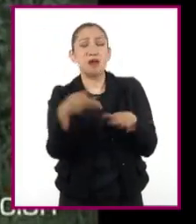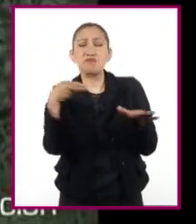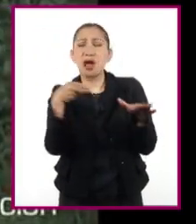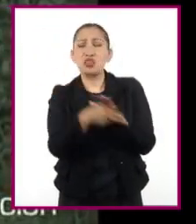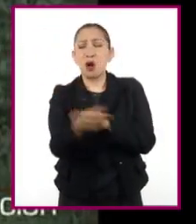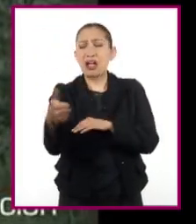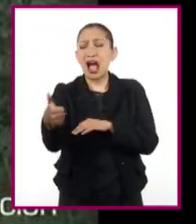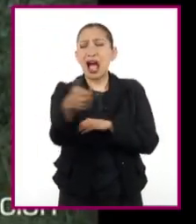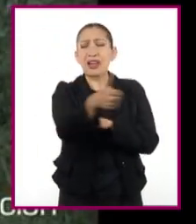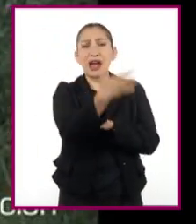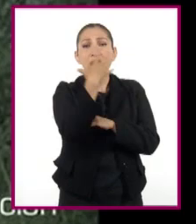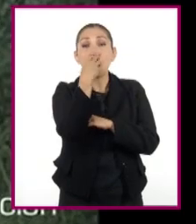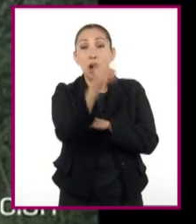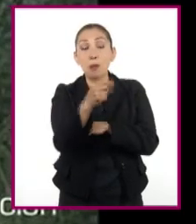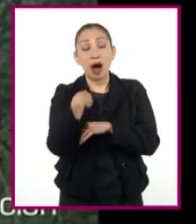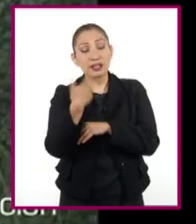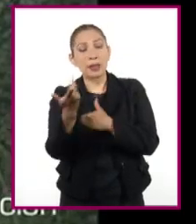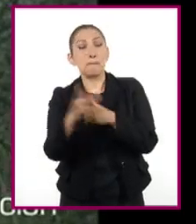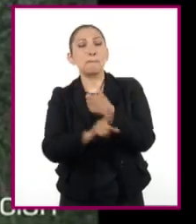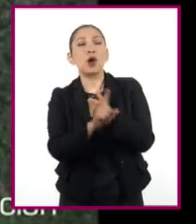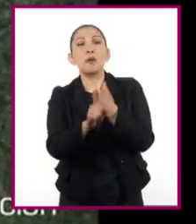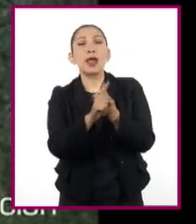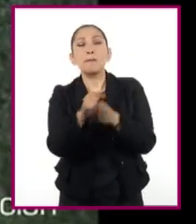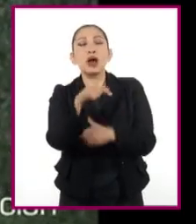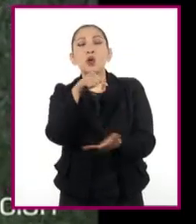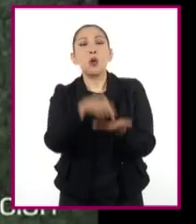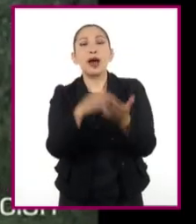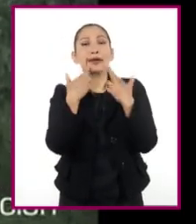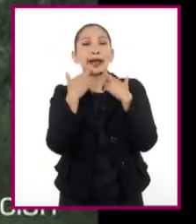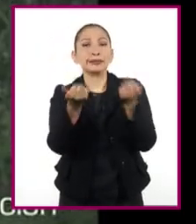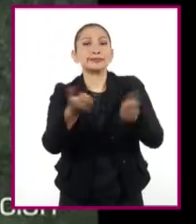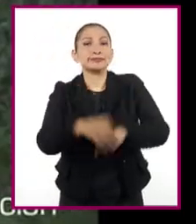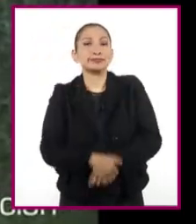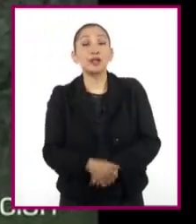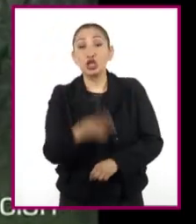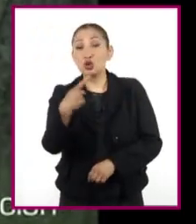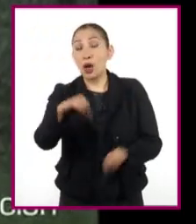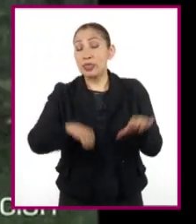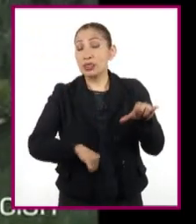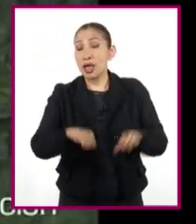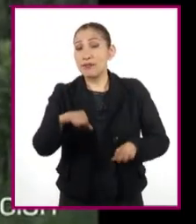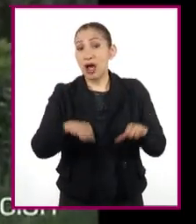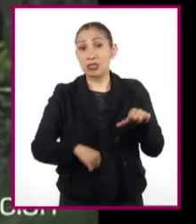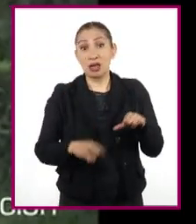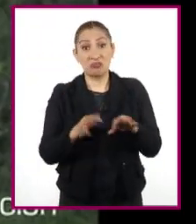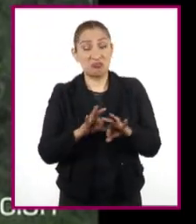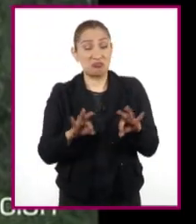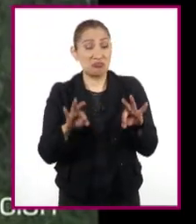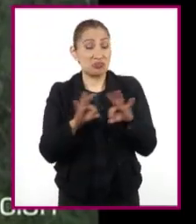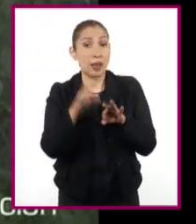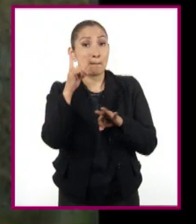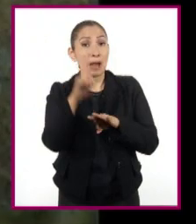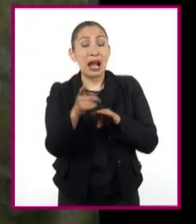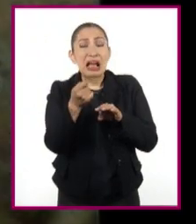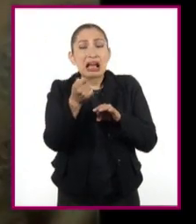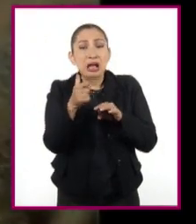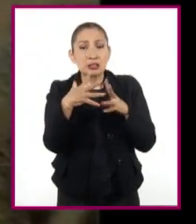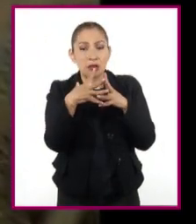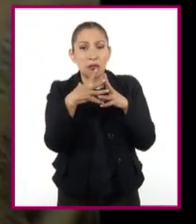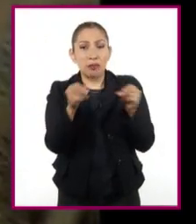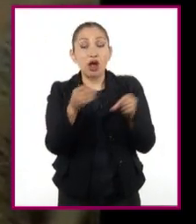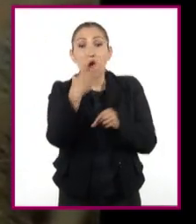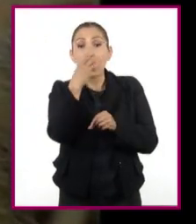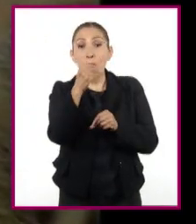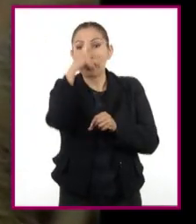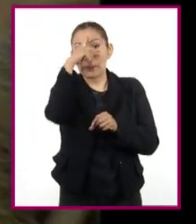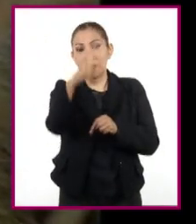mató a cada uno de los lobos que ocasionaba problemas en los ranchos. Sus acciones fueron determinantes para la casi desaparición